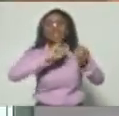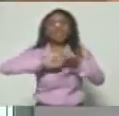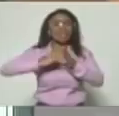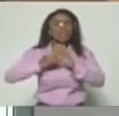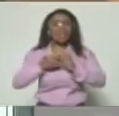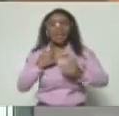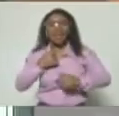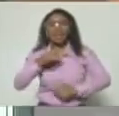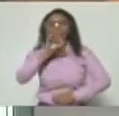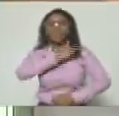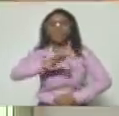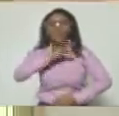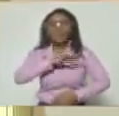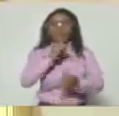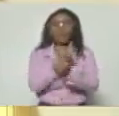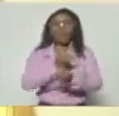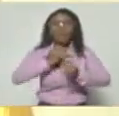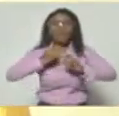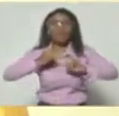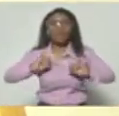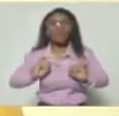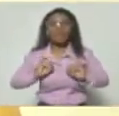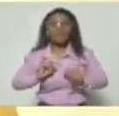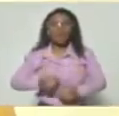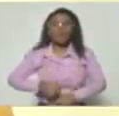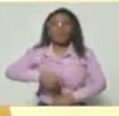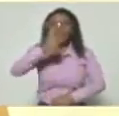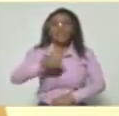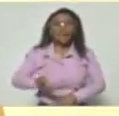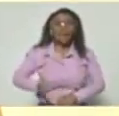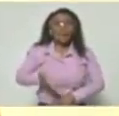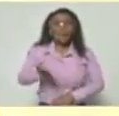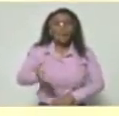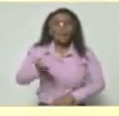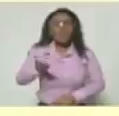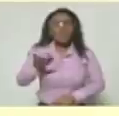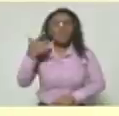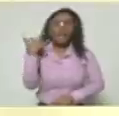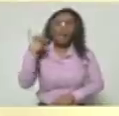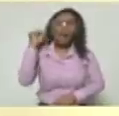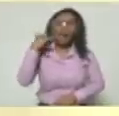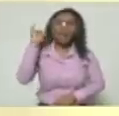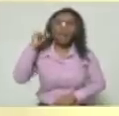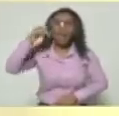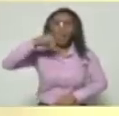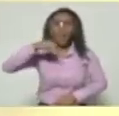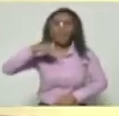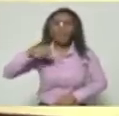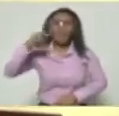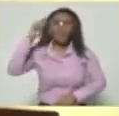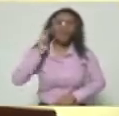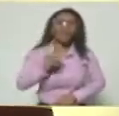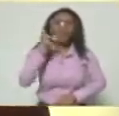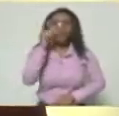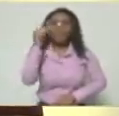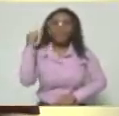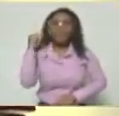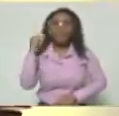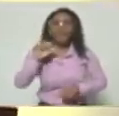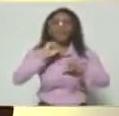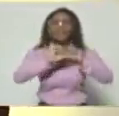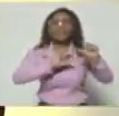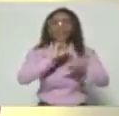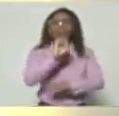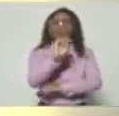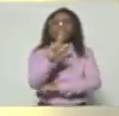soberanía, de nuestra independencia, de lo más sagrado pues que tiene hoy un bolivariano, una bolivariana del siglo